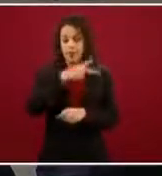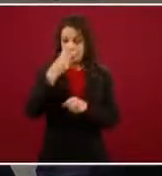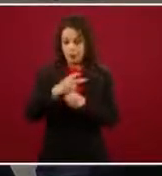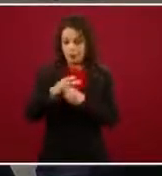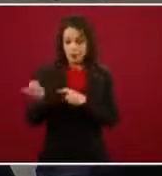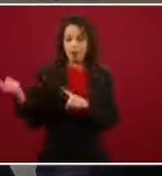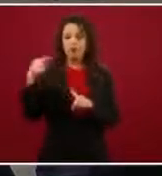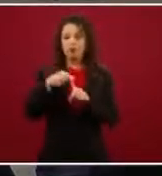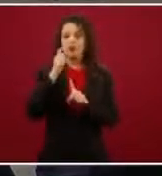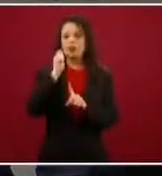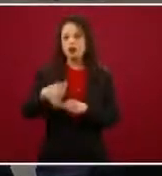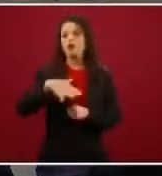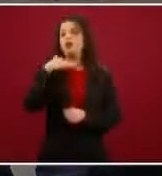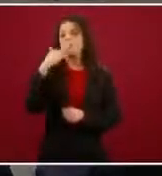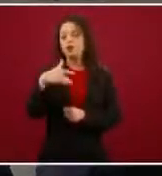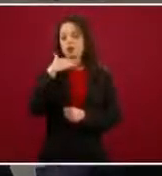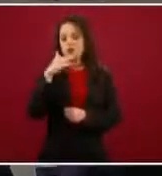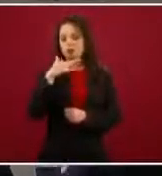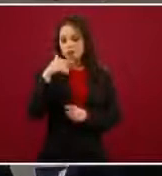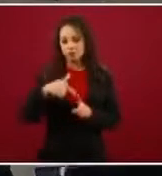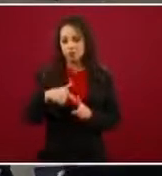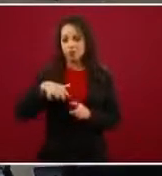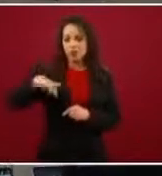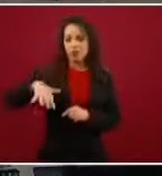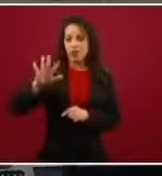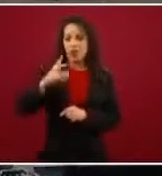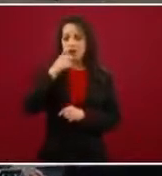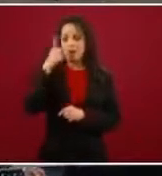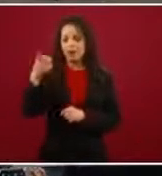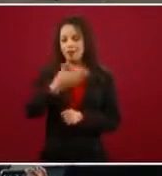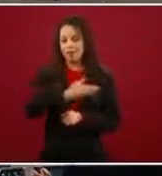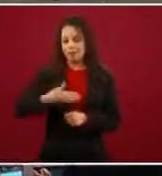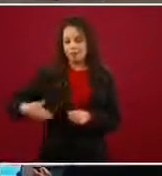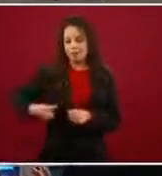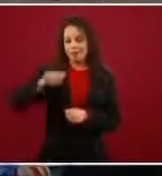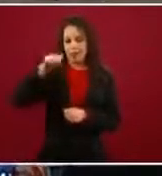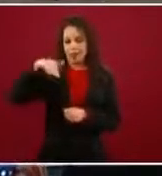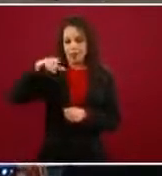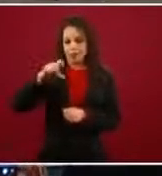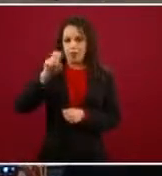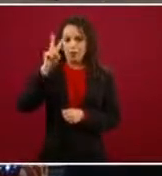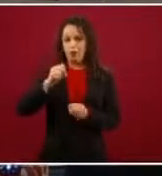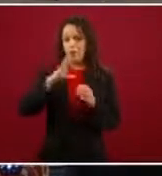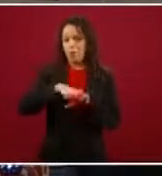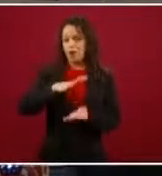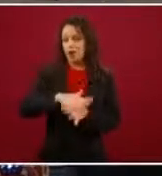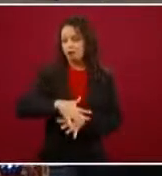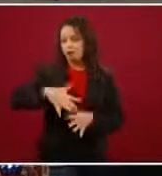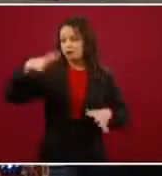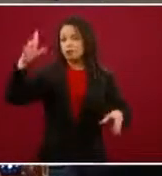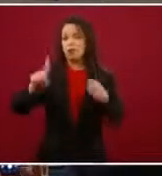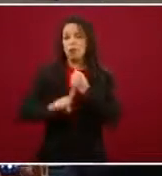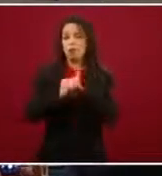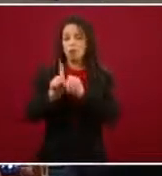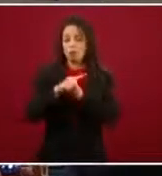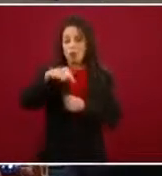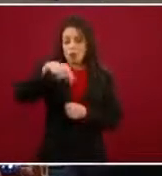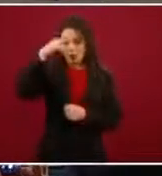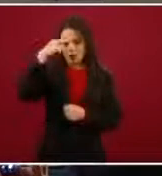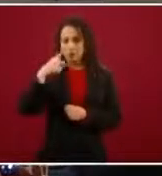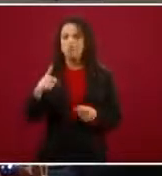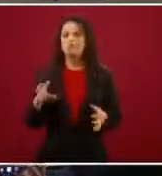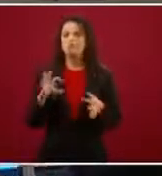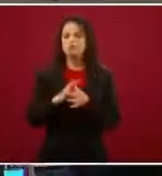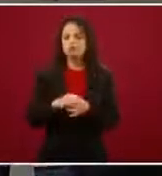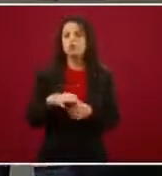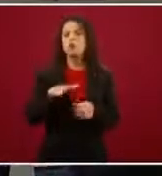corrupción. Como ha mencionado el presidente Andrés Manuel López Obrador, uno de los grandes, el más grande problema de México tiene que ver con la